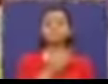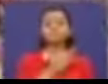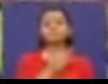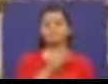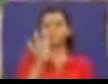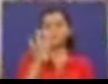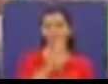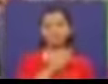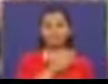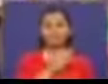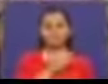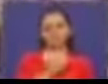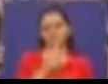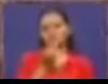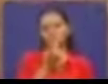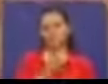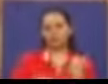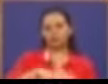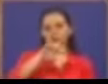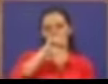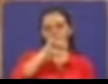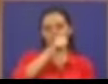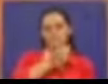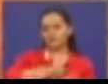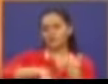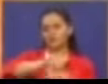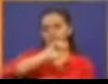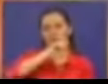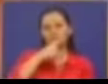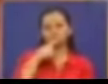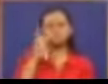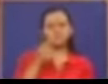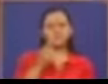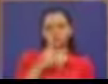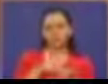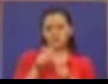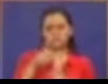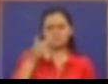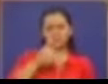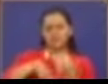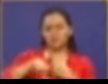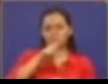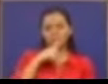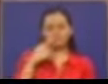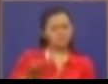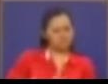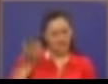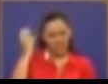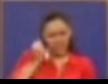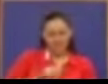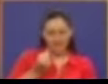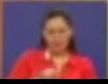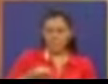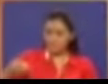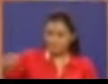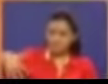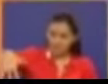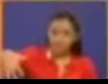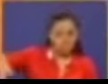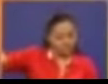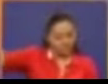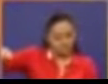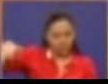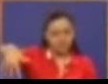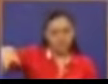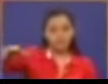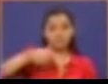Vamos a hacer exactamente lo contrario de lo que nos dicen los mismos de siempre. Vamos a trabajar con mucho más ahínco, con mucho